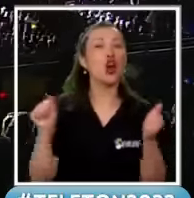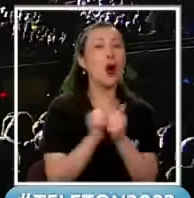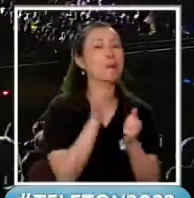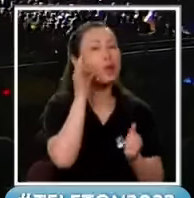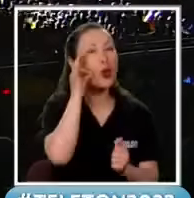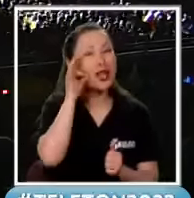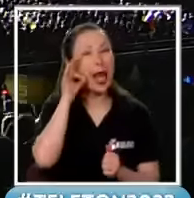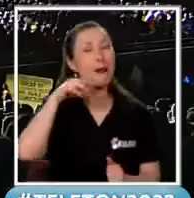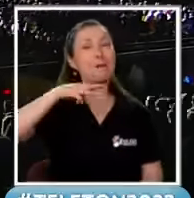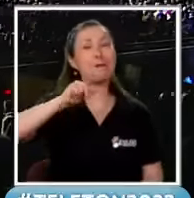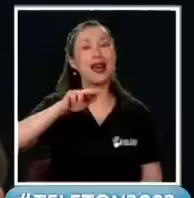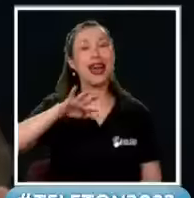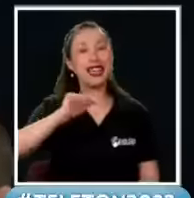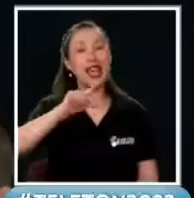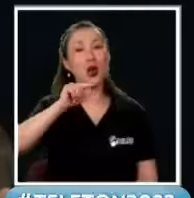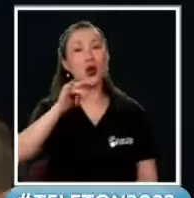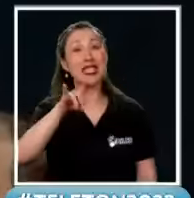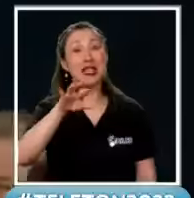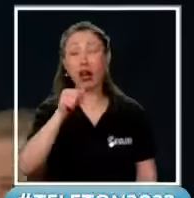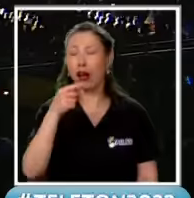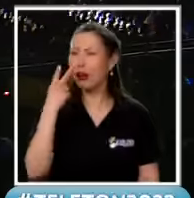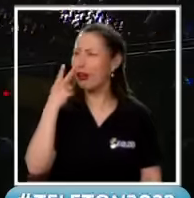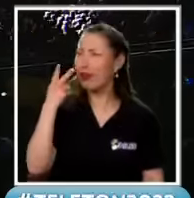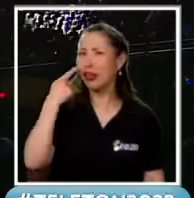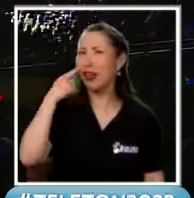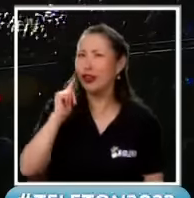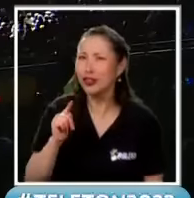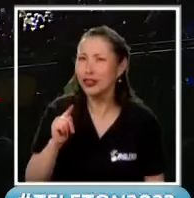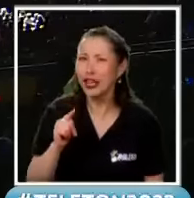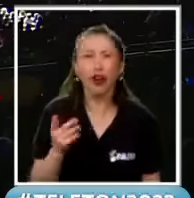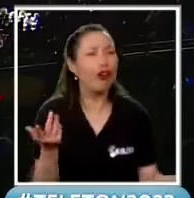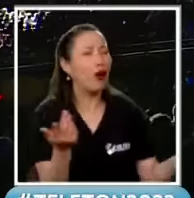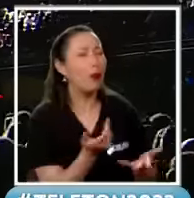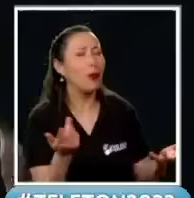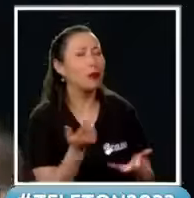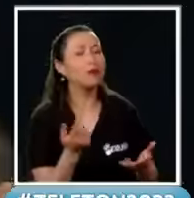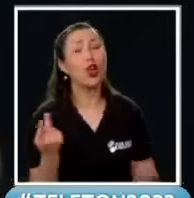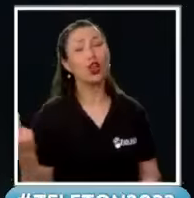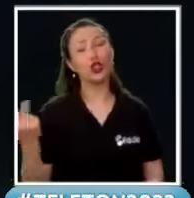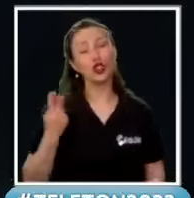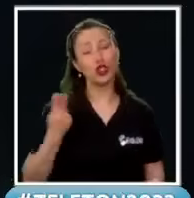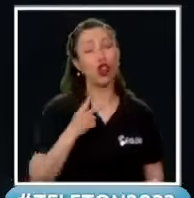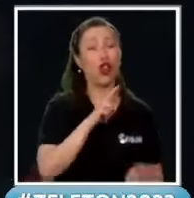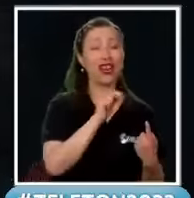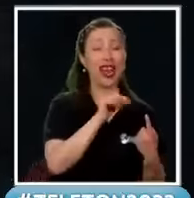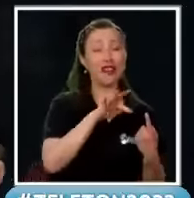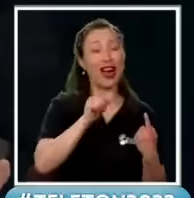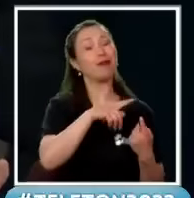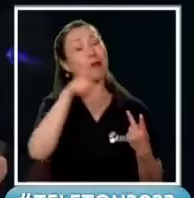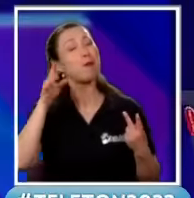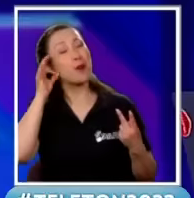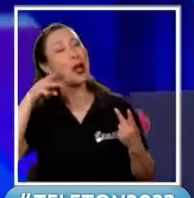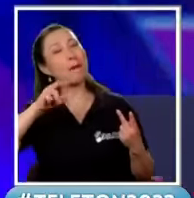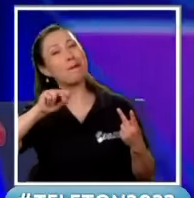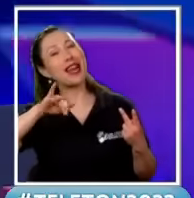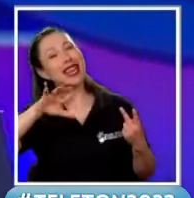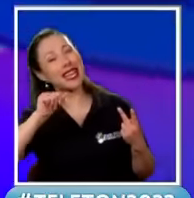Y mira, no la reconocí de aquí. ¡Ah, como que no! Rafa y María Luisa. Grande. Y el aplauso para